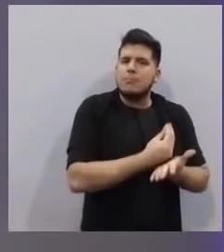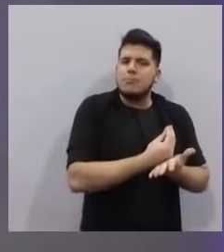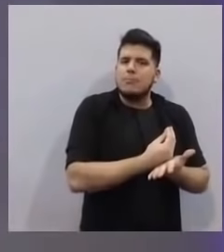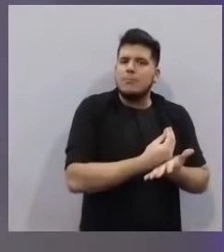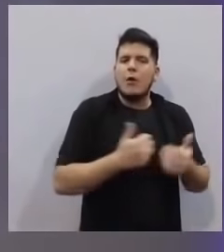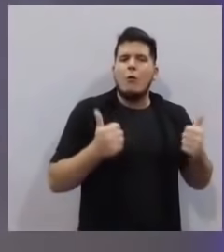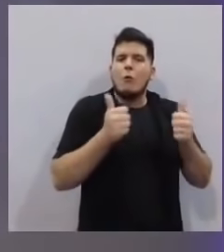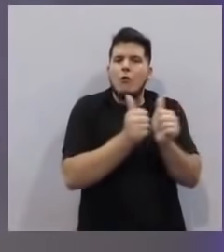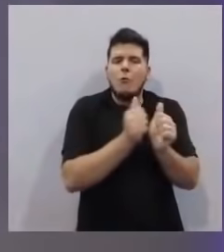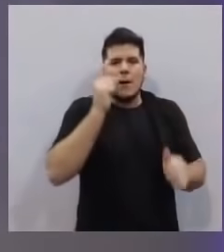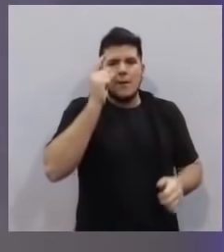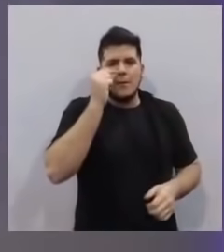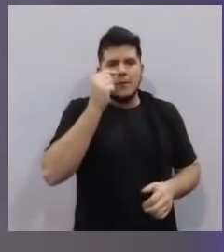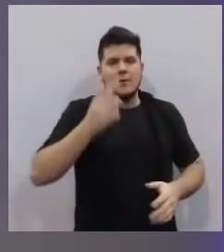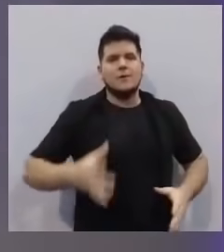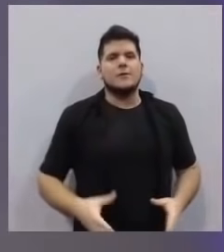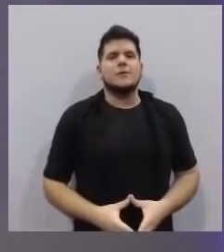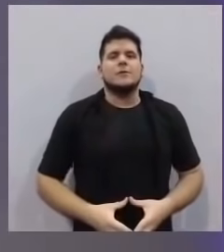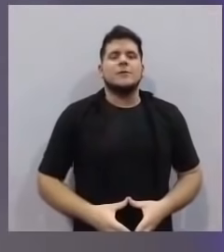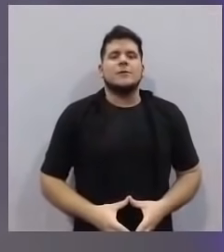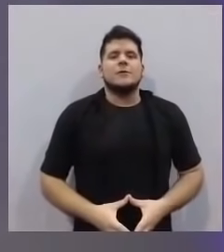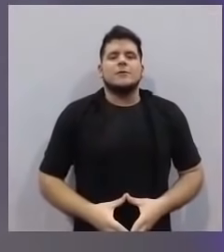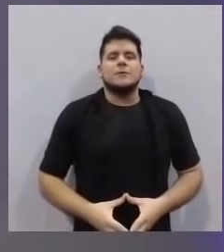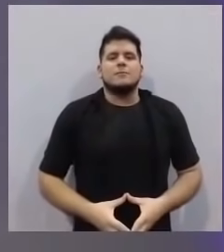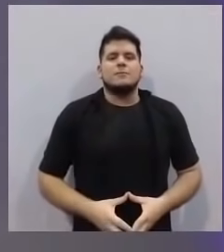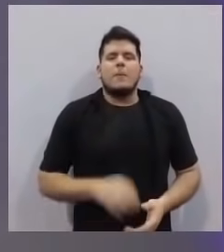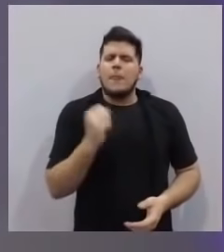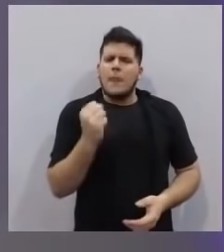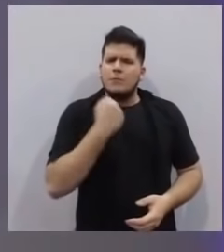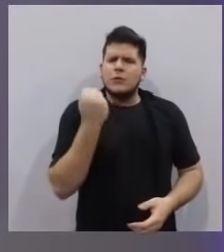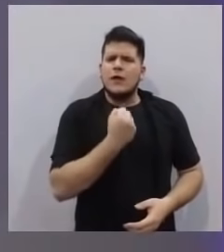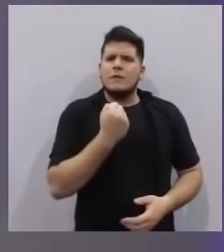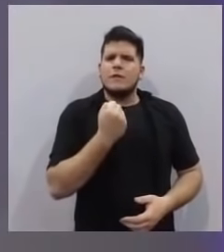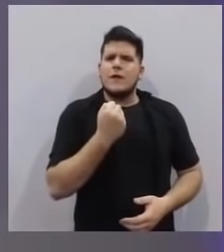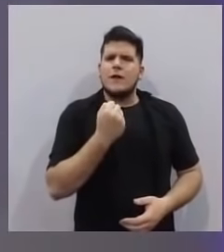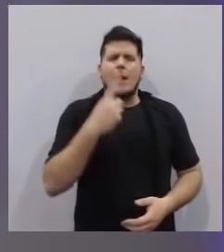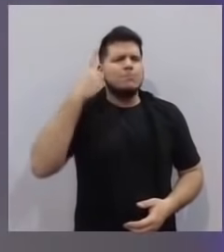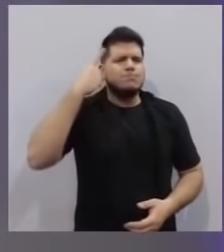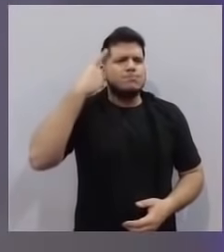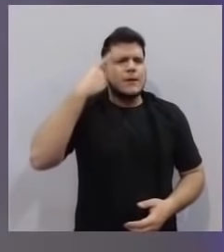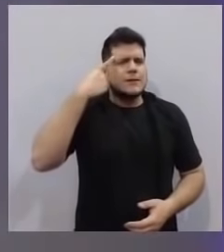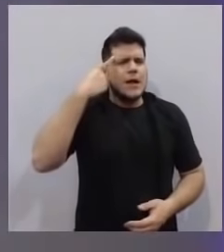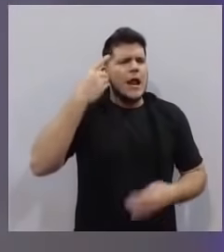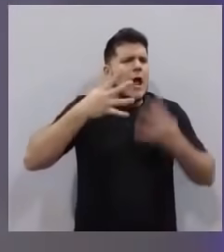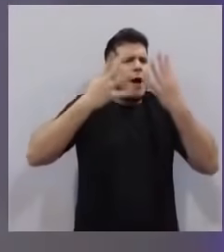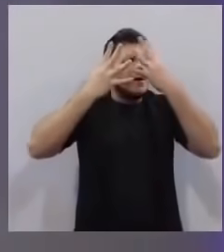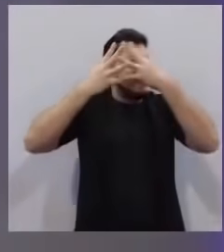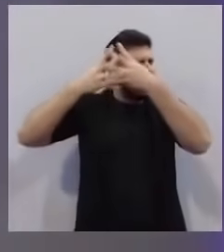en lo que la palabra de dios nos enseña aquí vemos a un padre